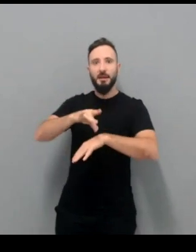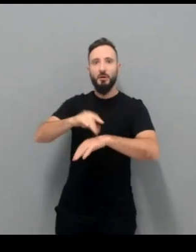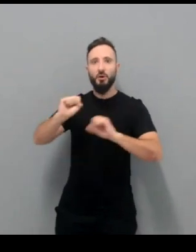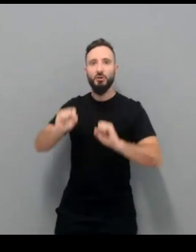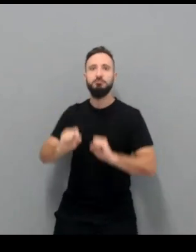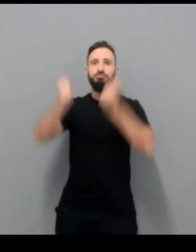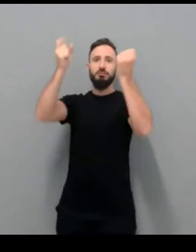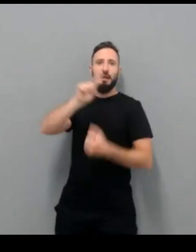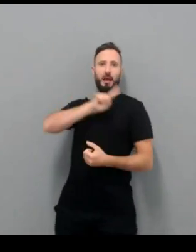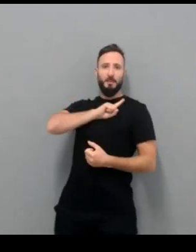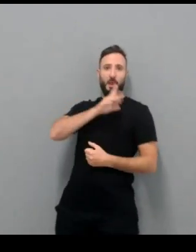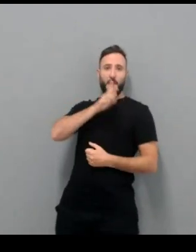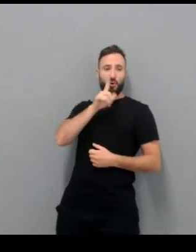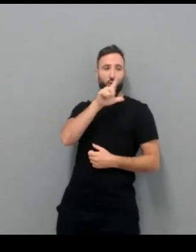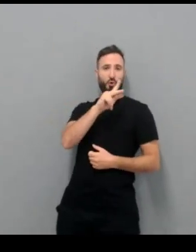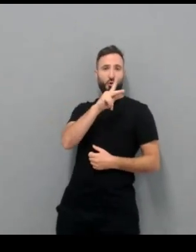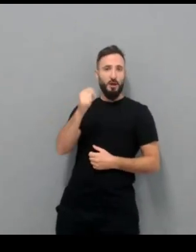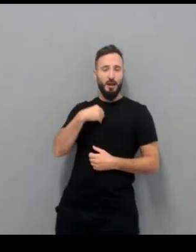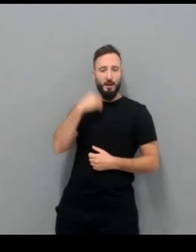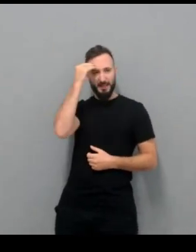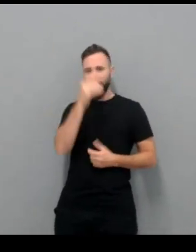porque por Luca ya no apostaba.